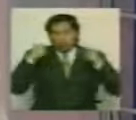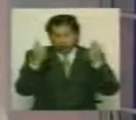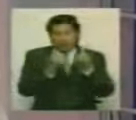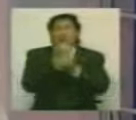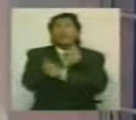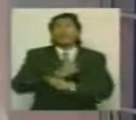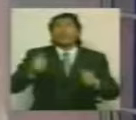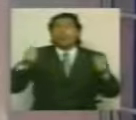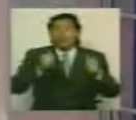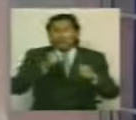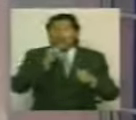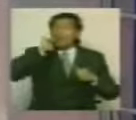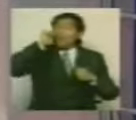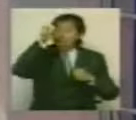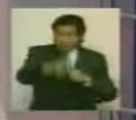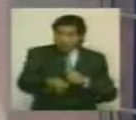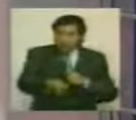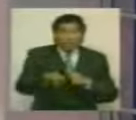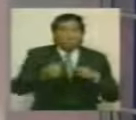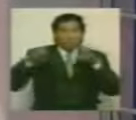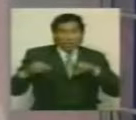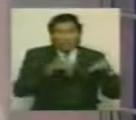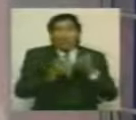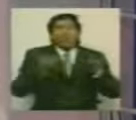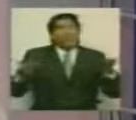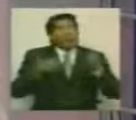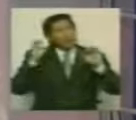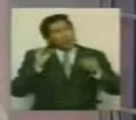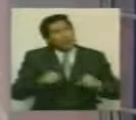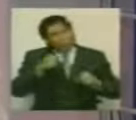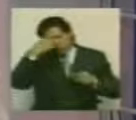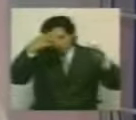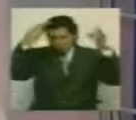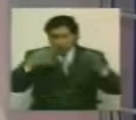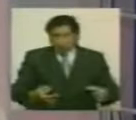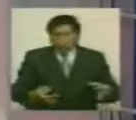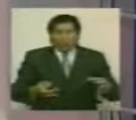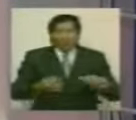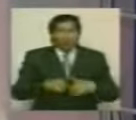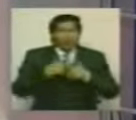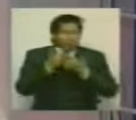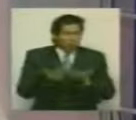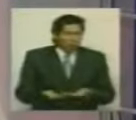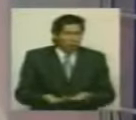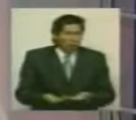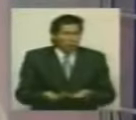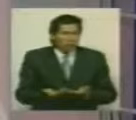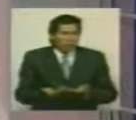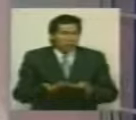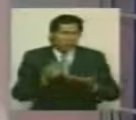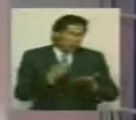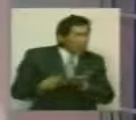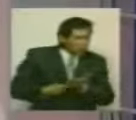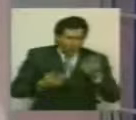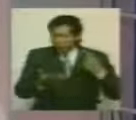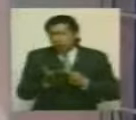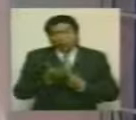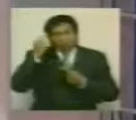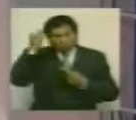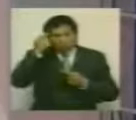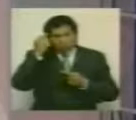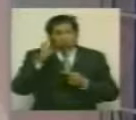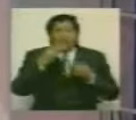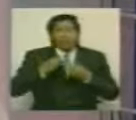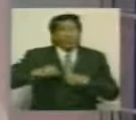se realizará mañana, donde se podrían definir las líneas estratégicas del debate entre el gobierno y